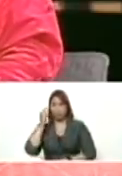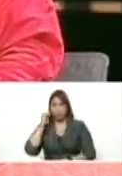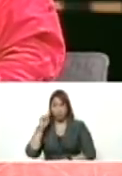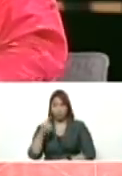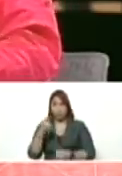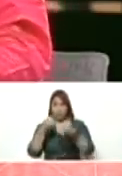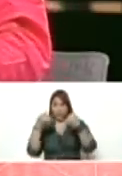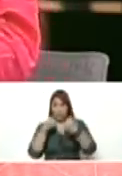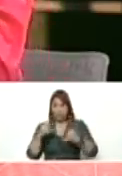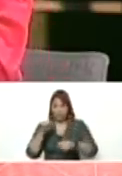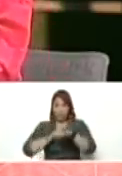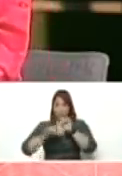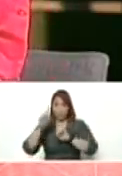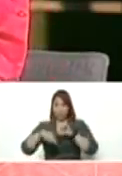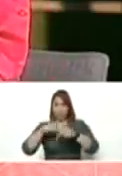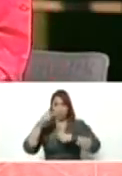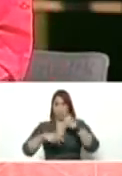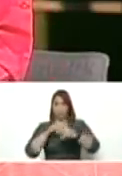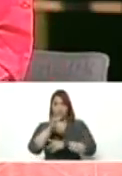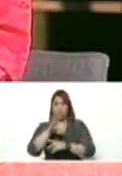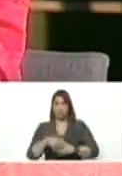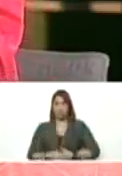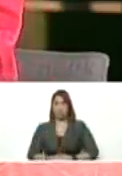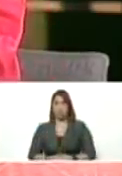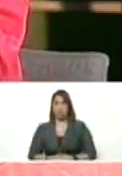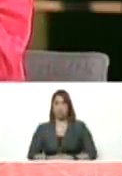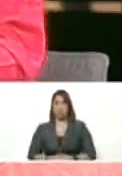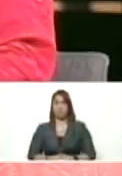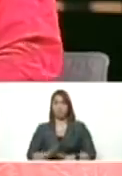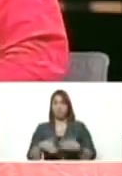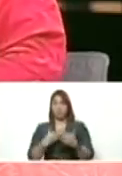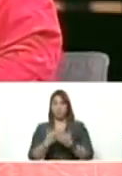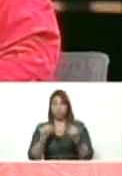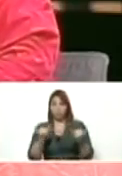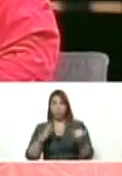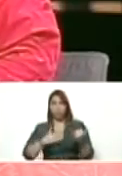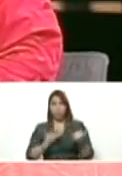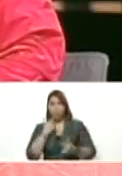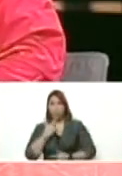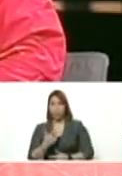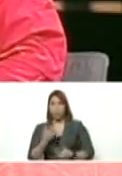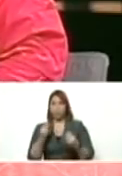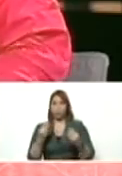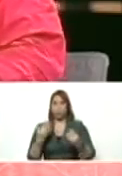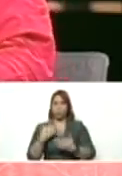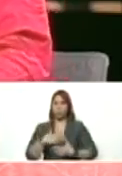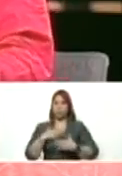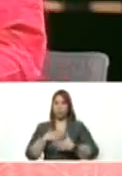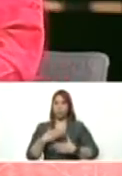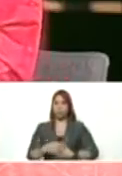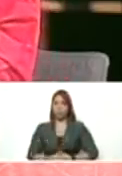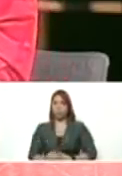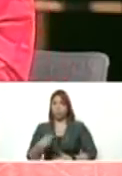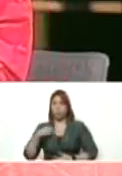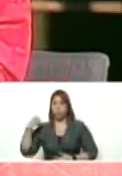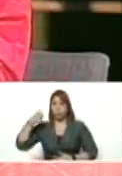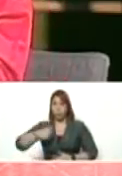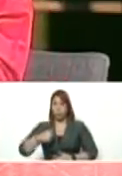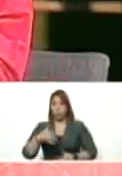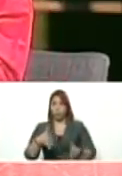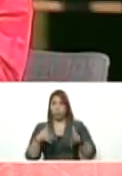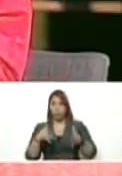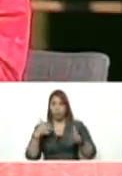de defensa en lo productivo de la patria. Y hasta ahora podemos decir con muchísima satisfacción que hemos venido ganando esa